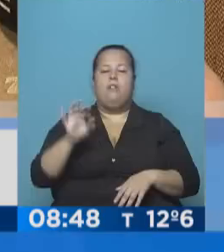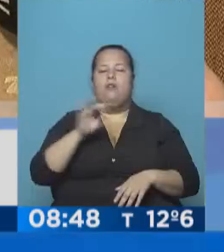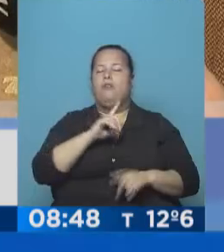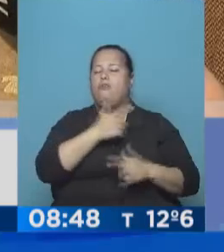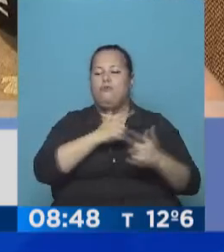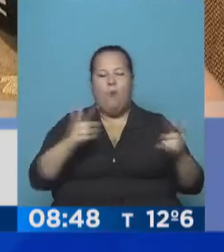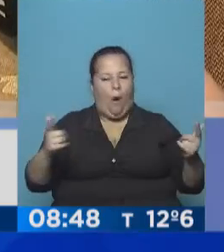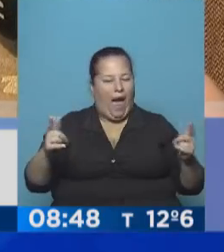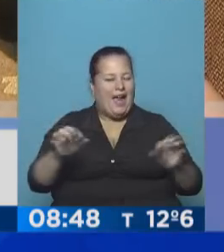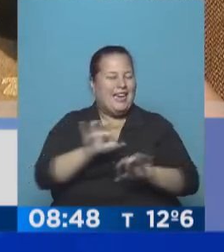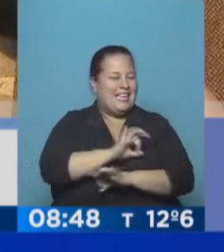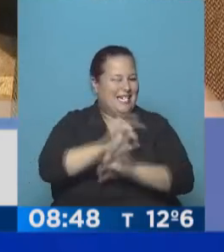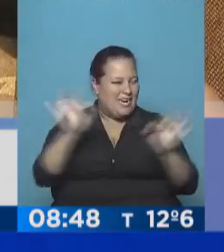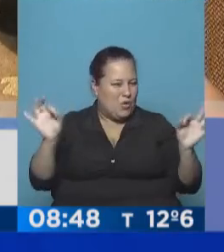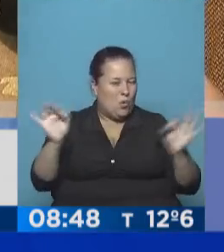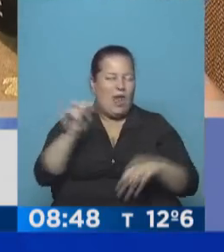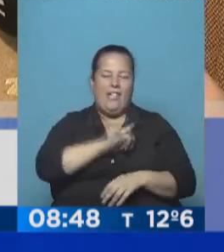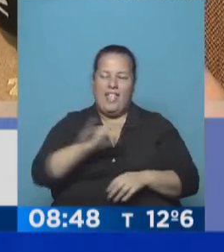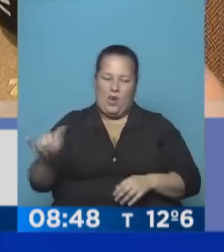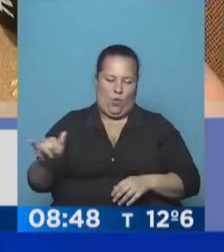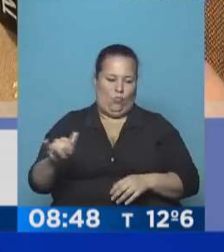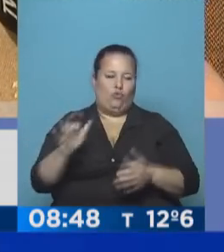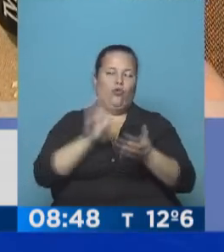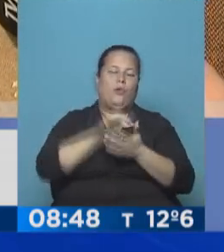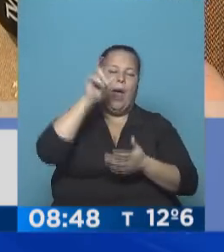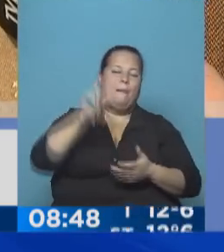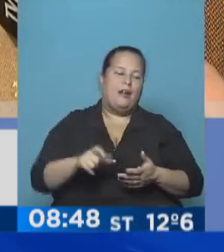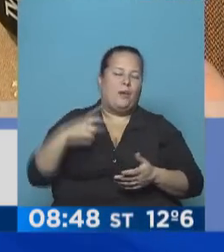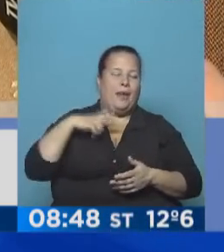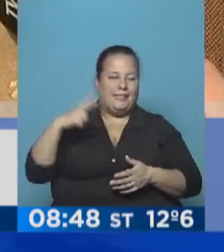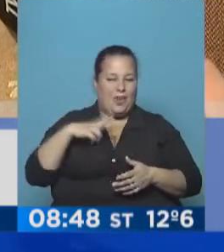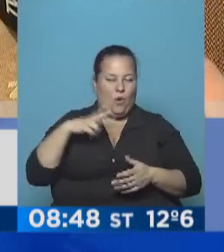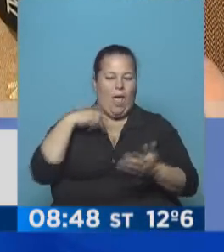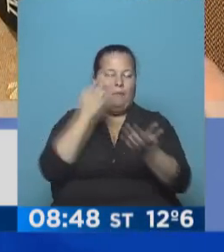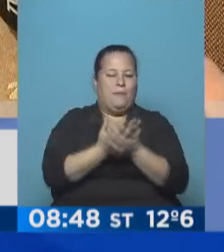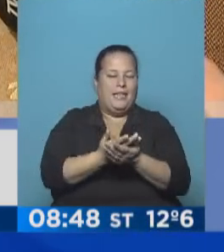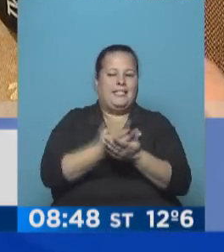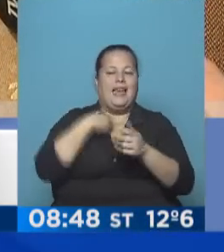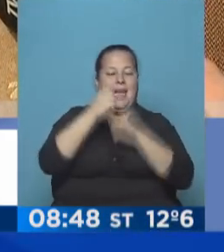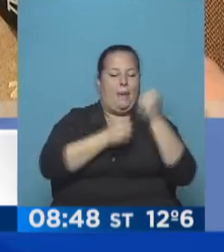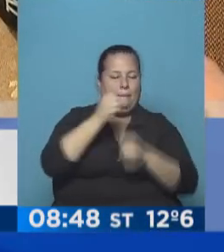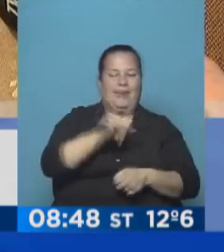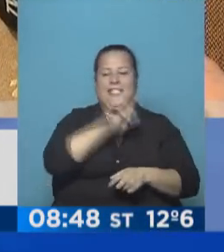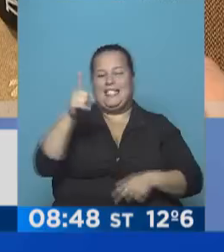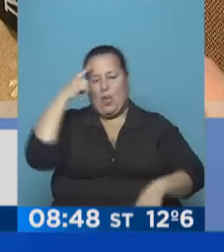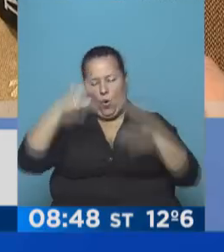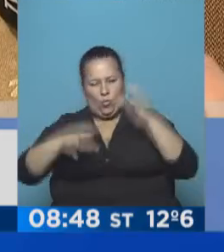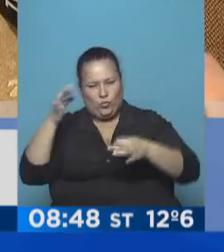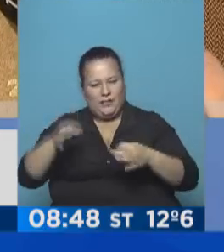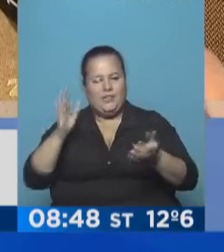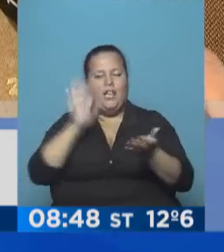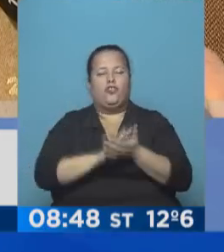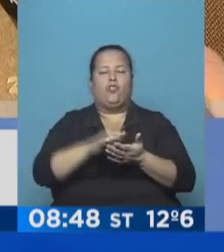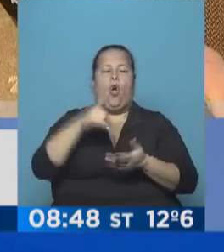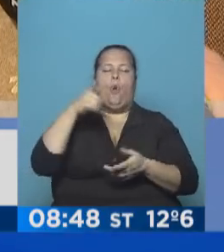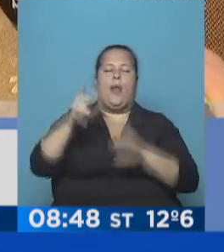hay una sola denuncia de un usuario particular presentada ni a esta empresa ni a la justicia de parte